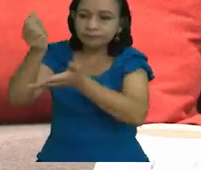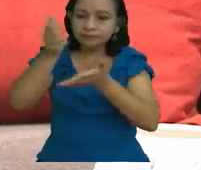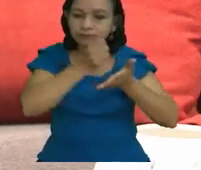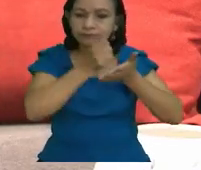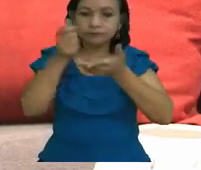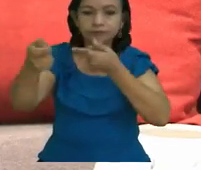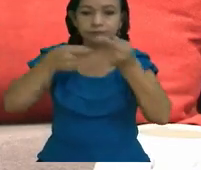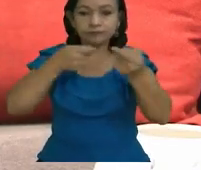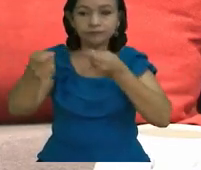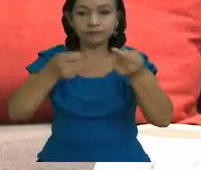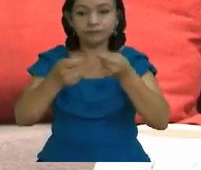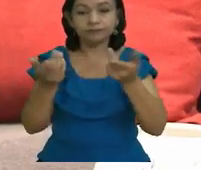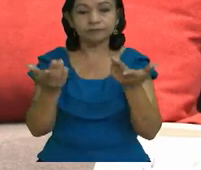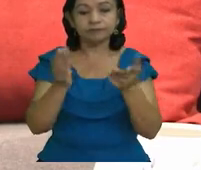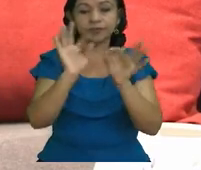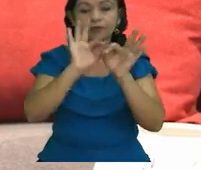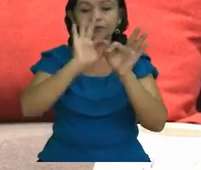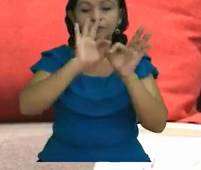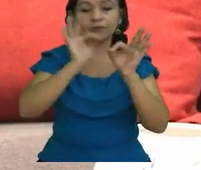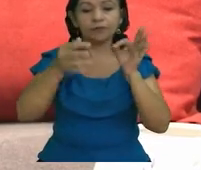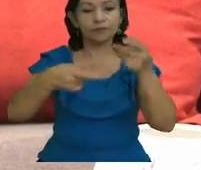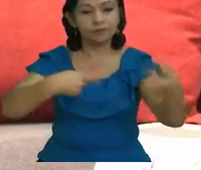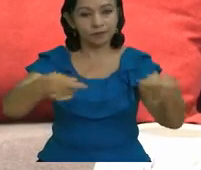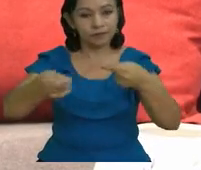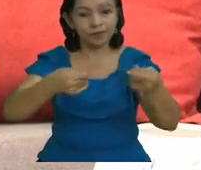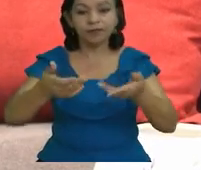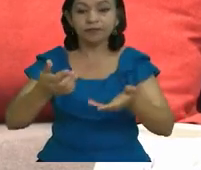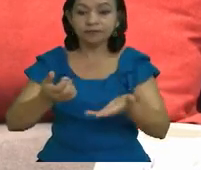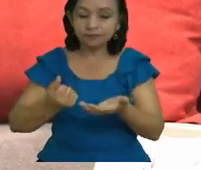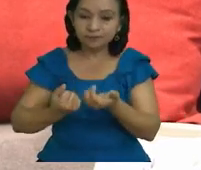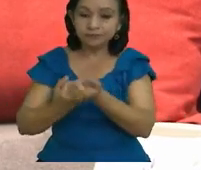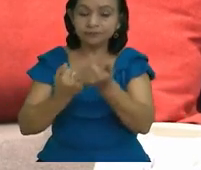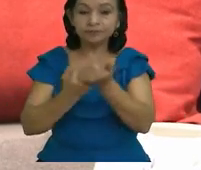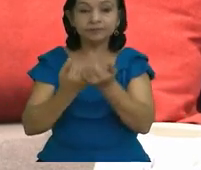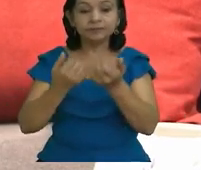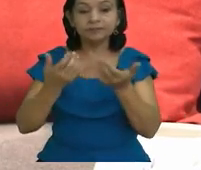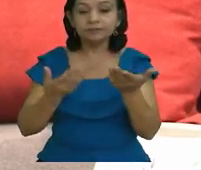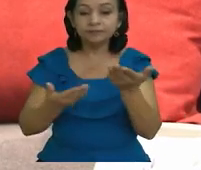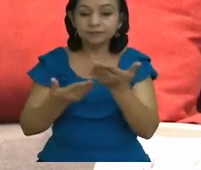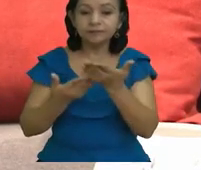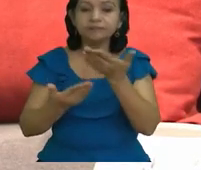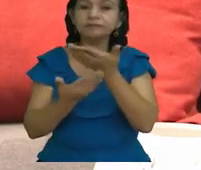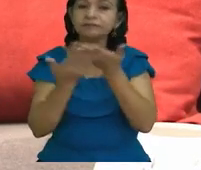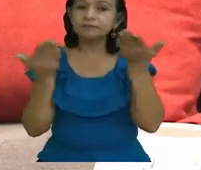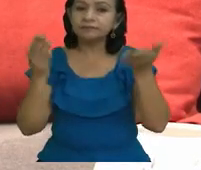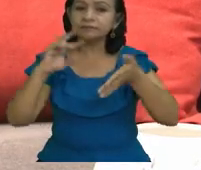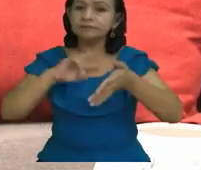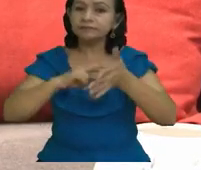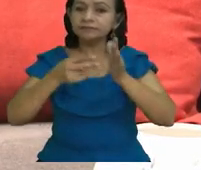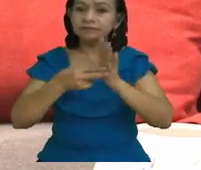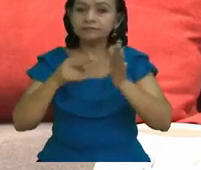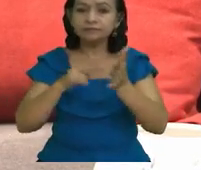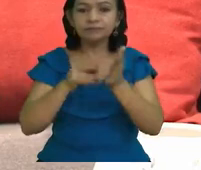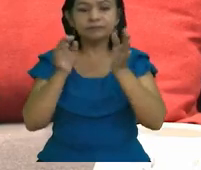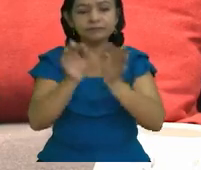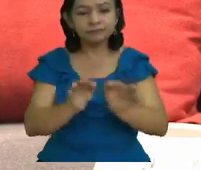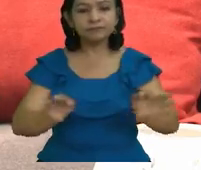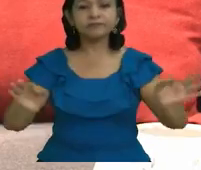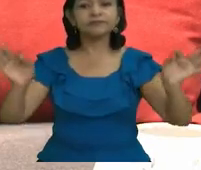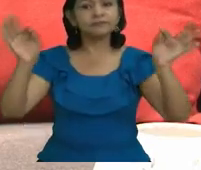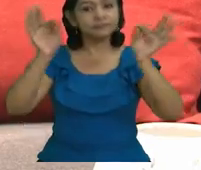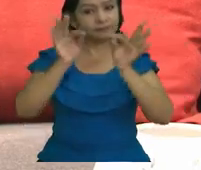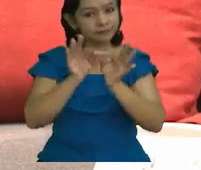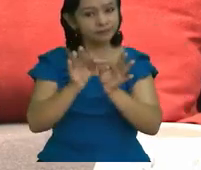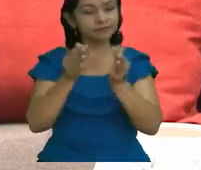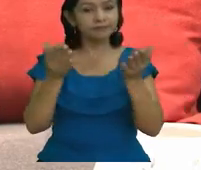la implementación de las ferias tecnológicas. Las ferias tecnológicas es un segmento y un elemento fundamental